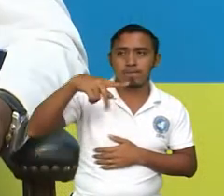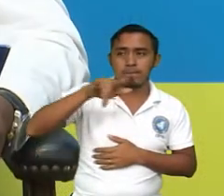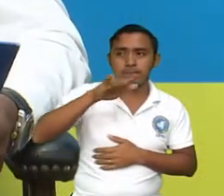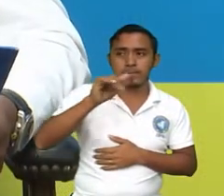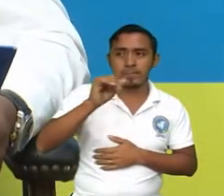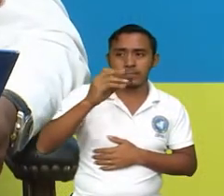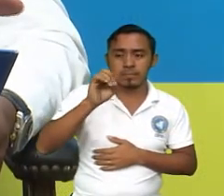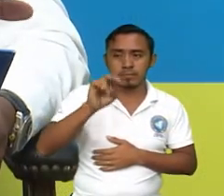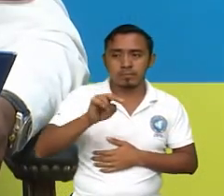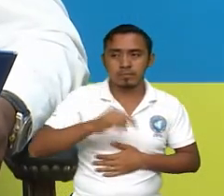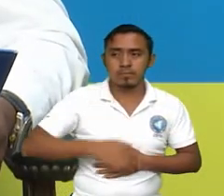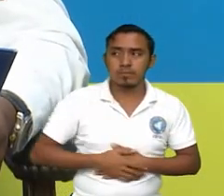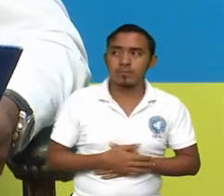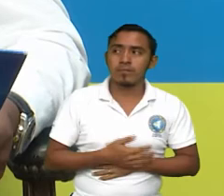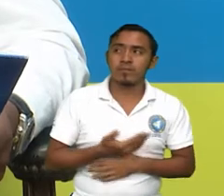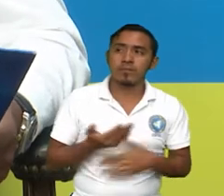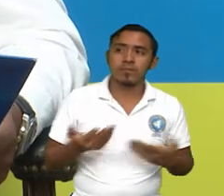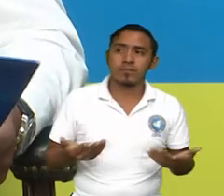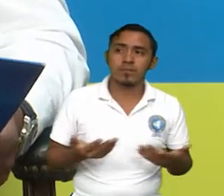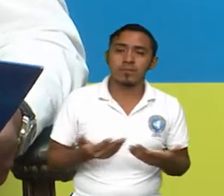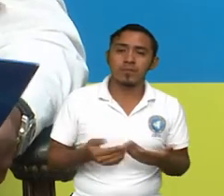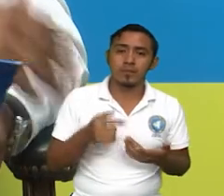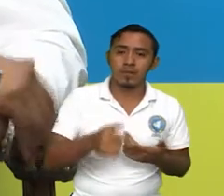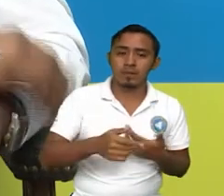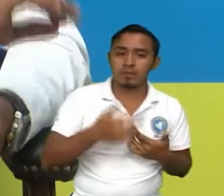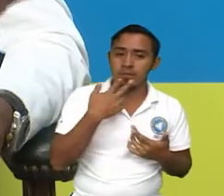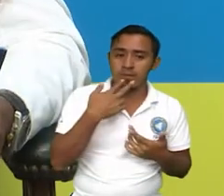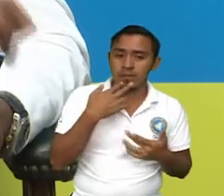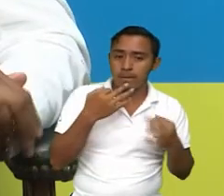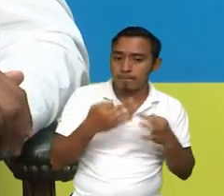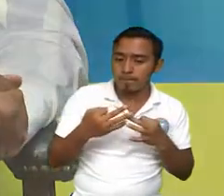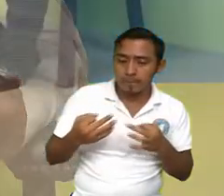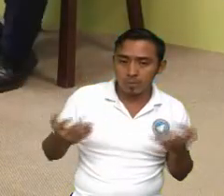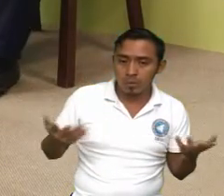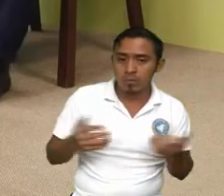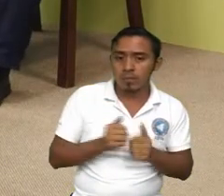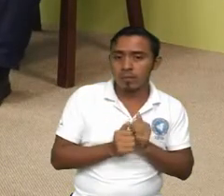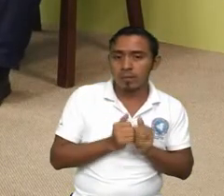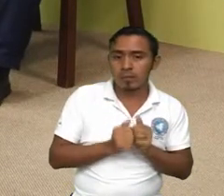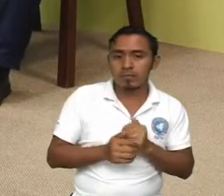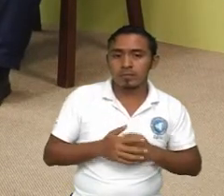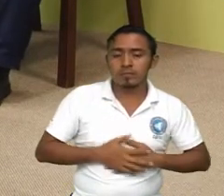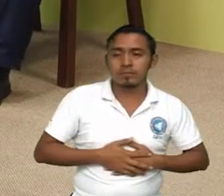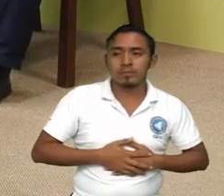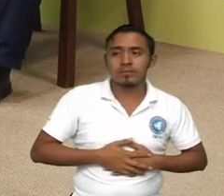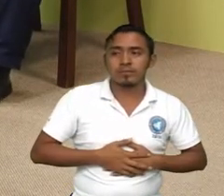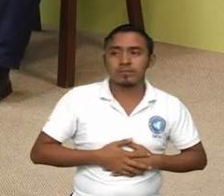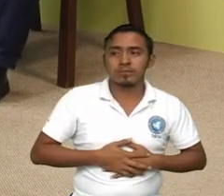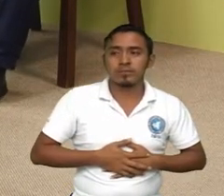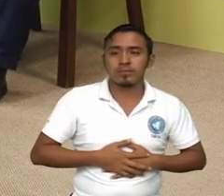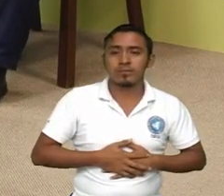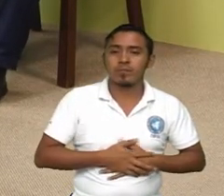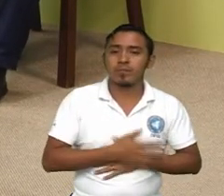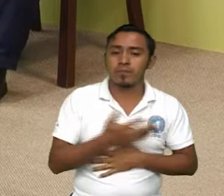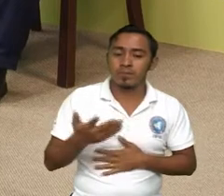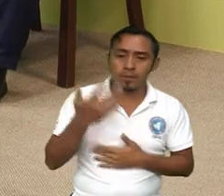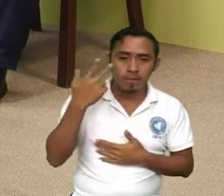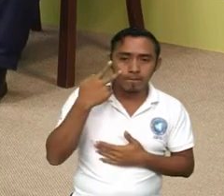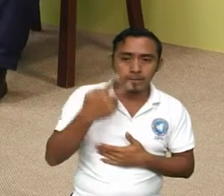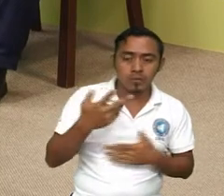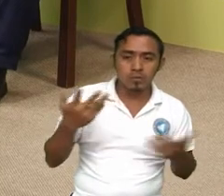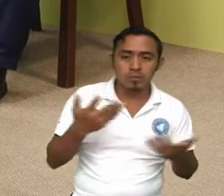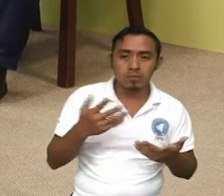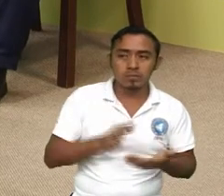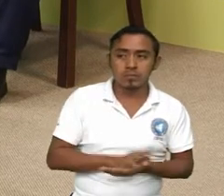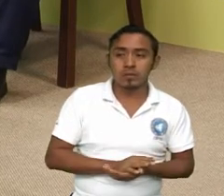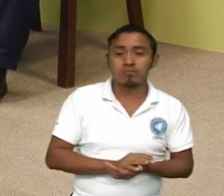complicaciones para si esto no se trata a tiempo si es lamentable ver a un a un niño o un